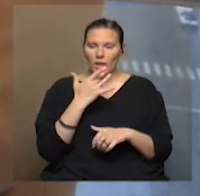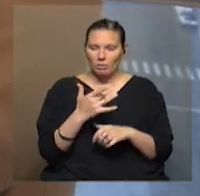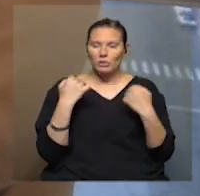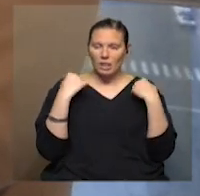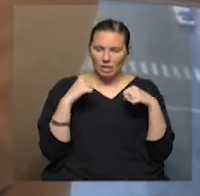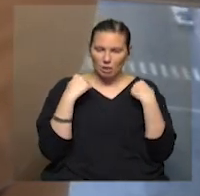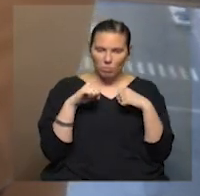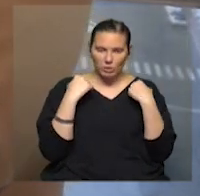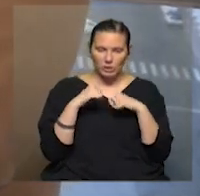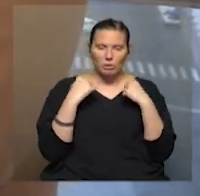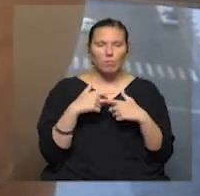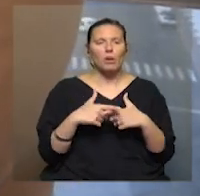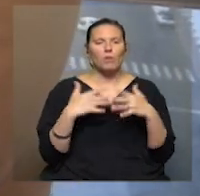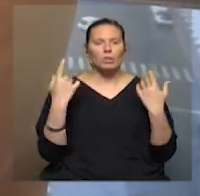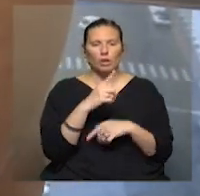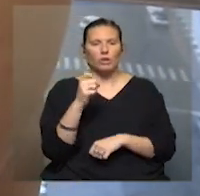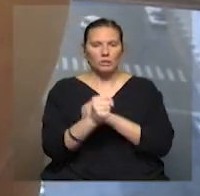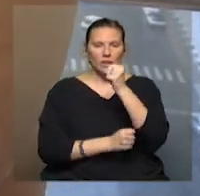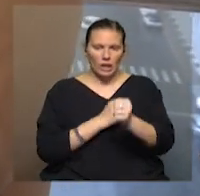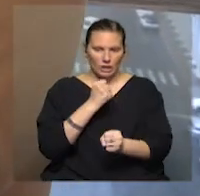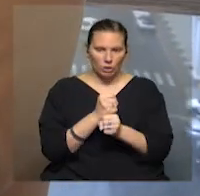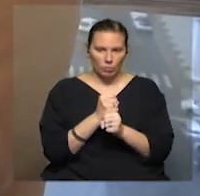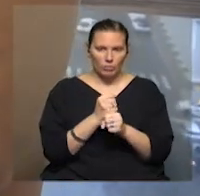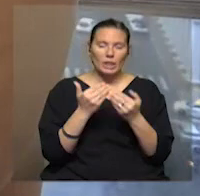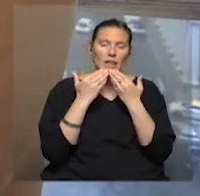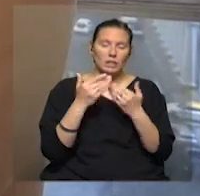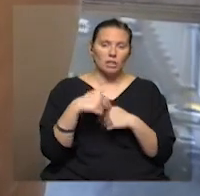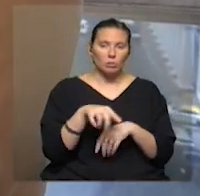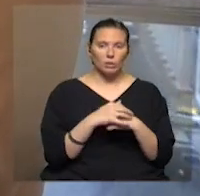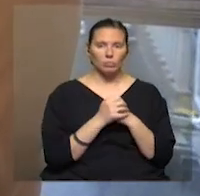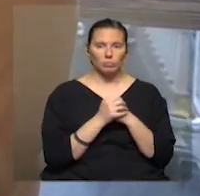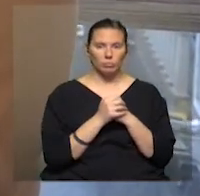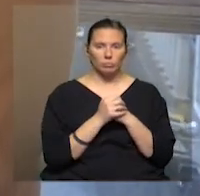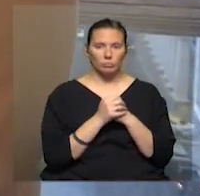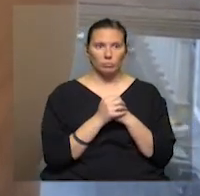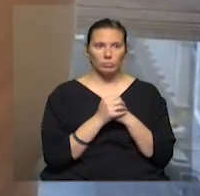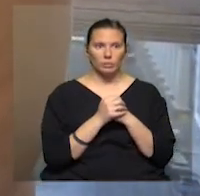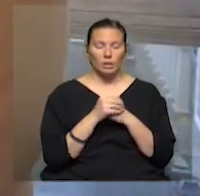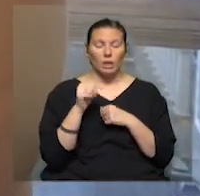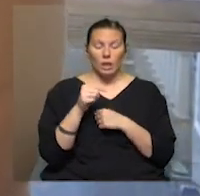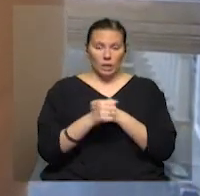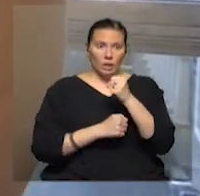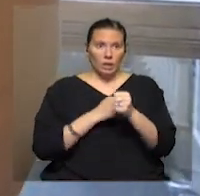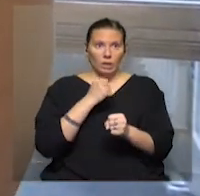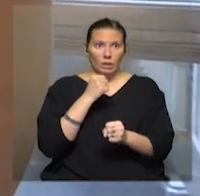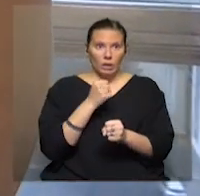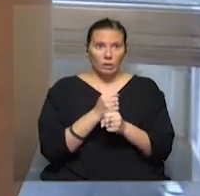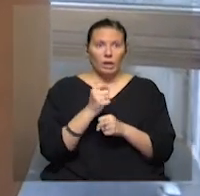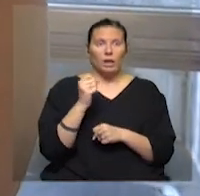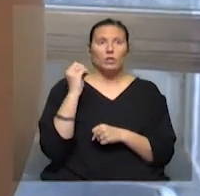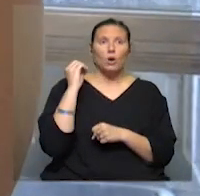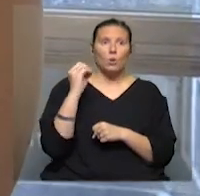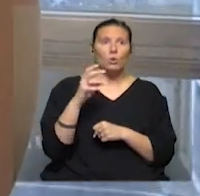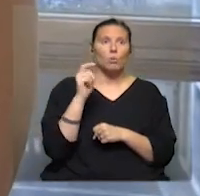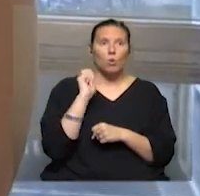deportiva para la celebración de los 100 años de Sayago. Gracias a ustedes. Bueno, este es el año en el que el Club Sayago cumple 100